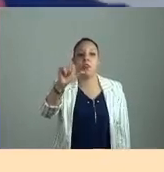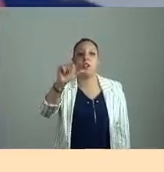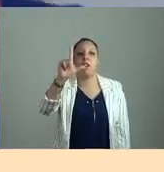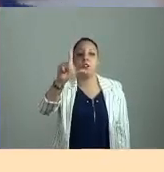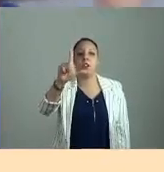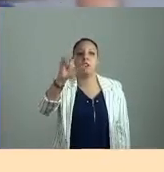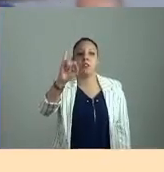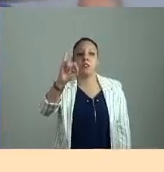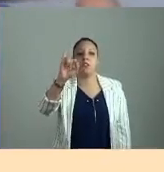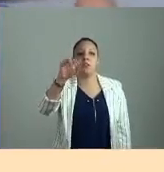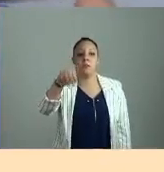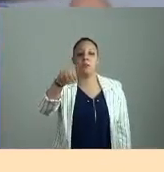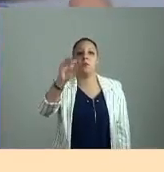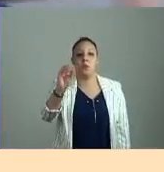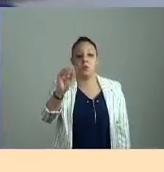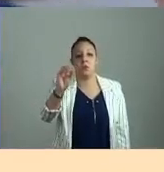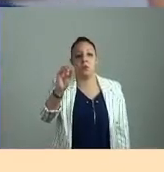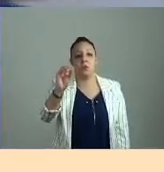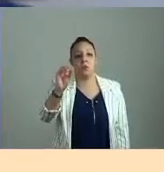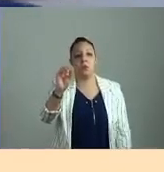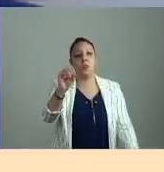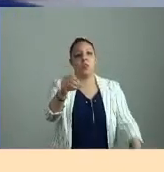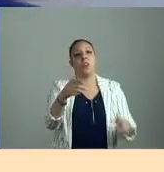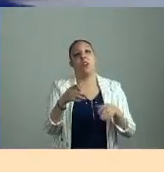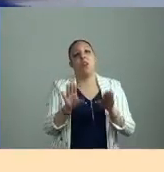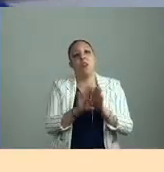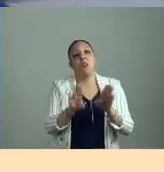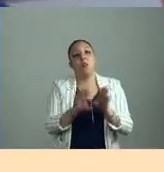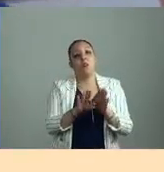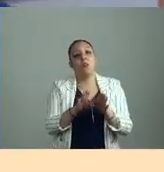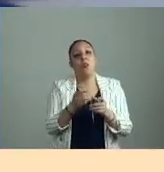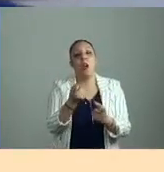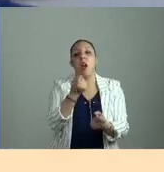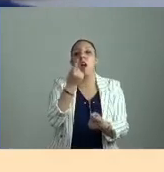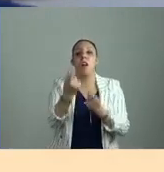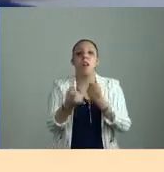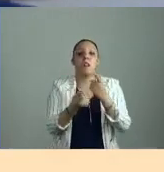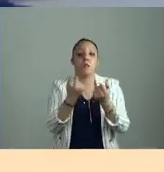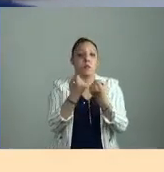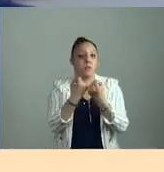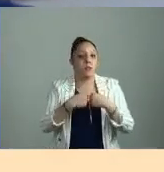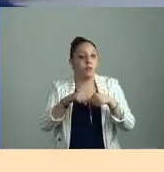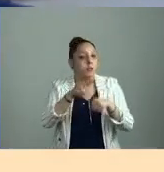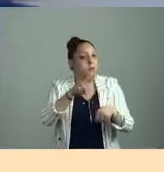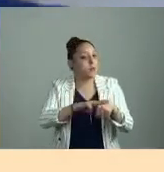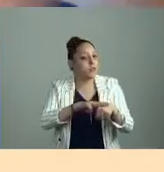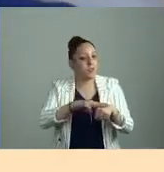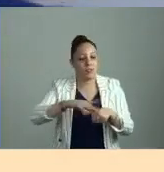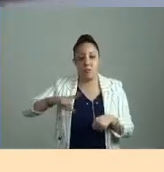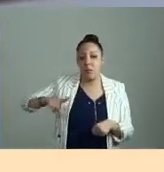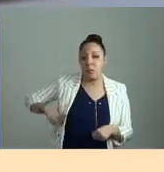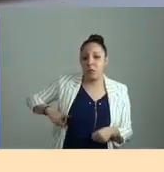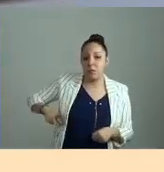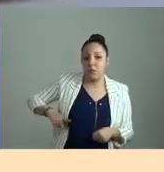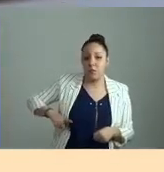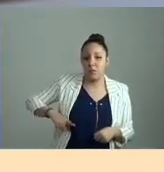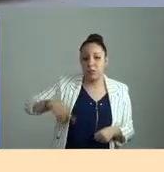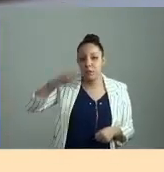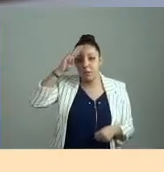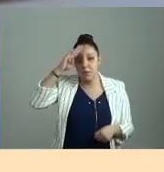global de la del sistema capitalista de la producción capitalista vas a unificar el